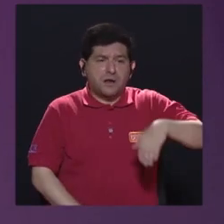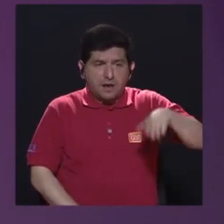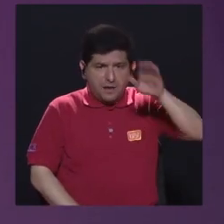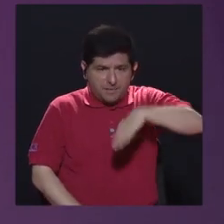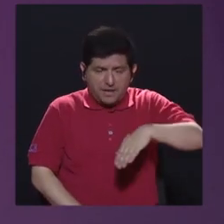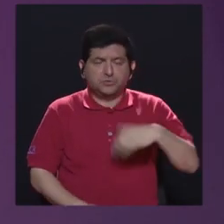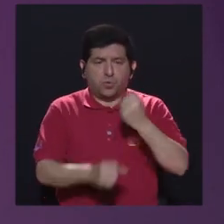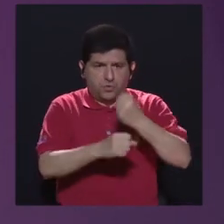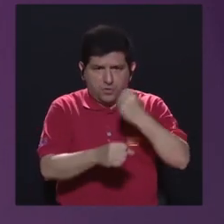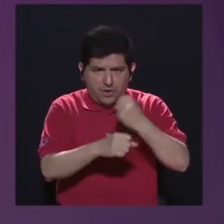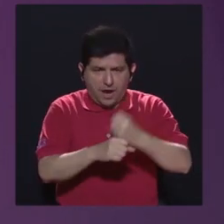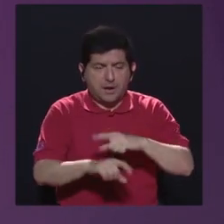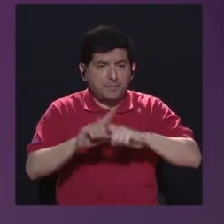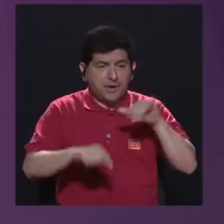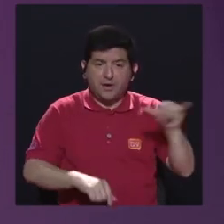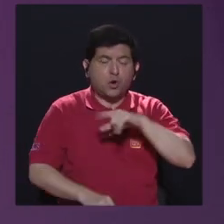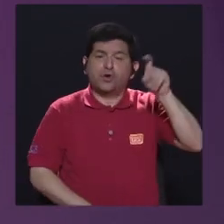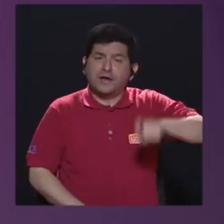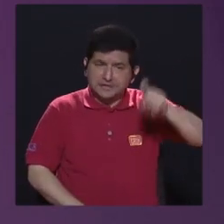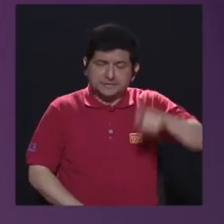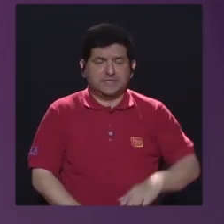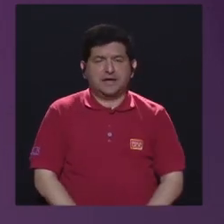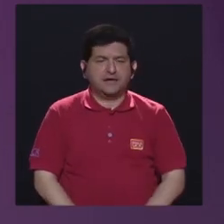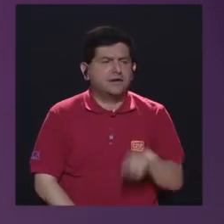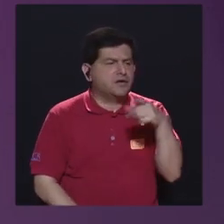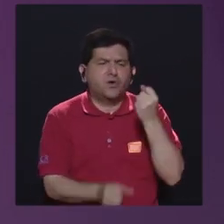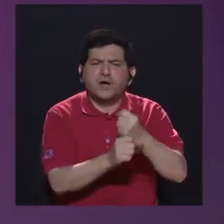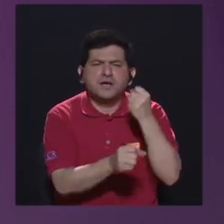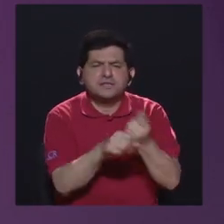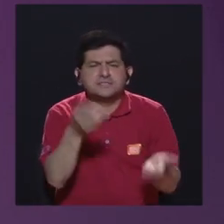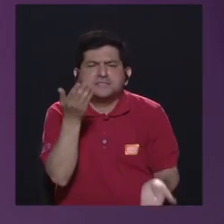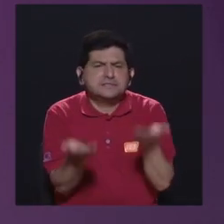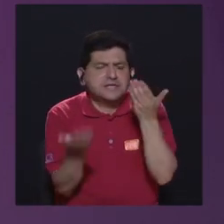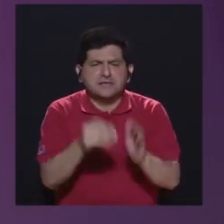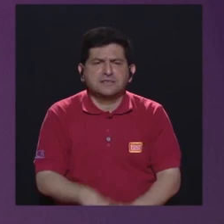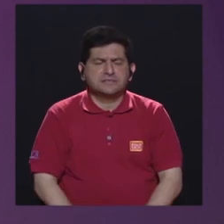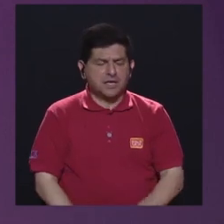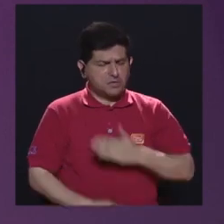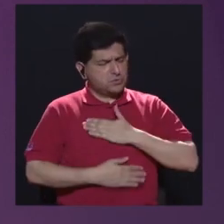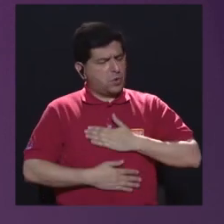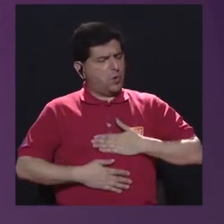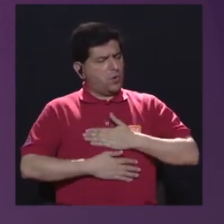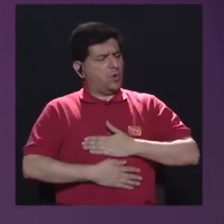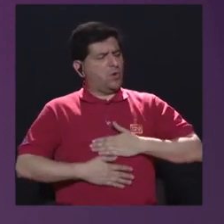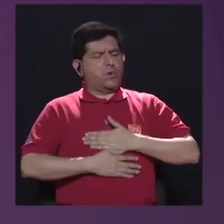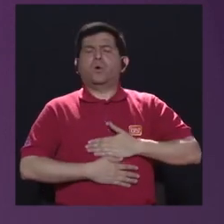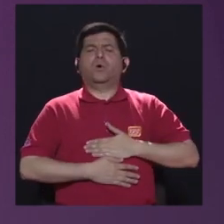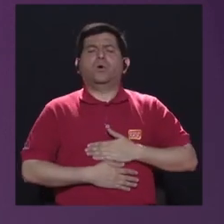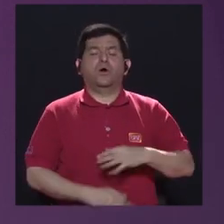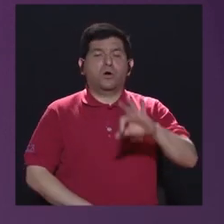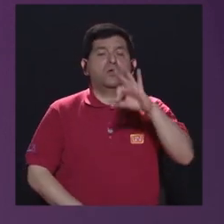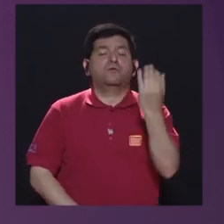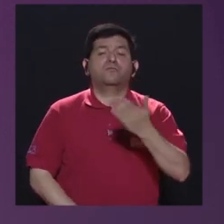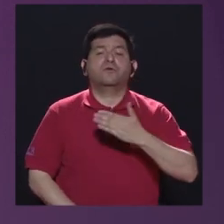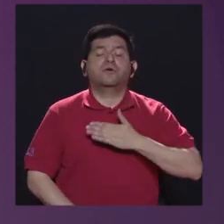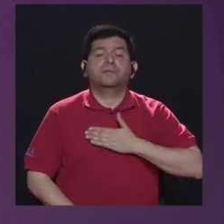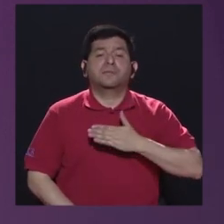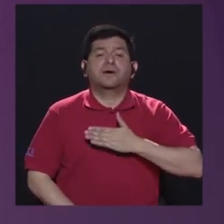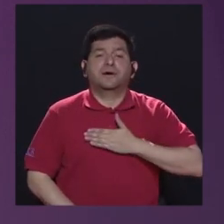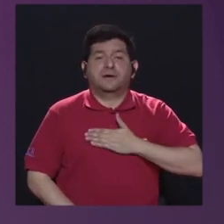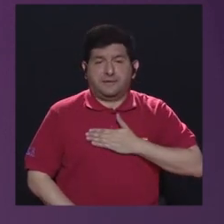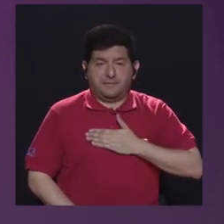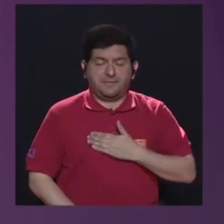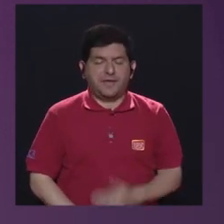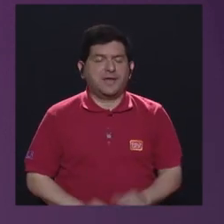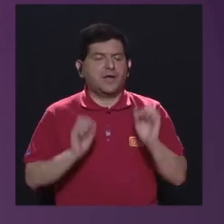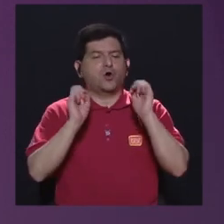una necesidad. Pero sin embargo, este trabajo, que podría ser un trabajo también, me produce placer porque es de una forma que a mí